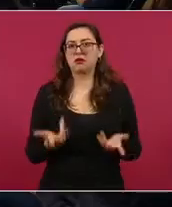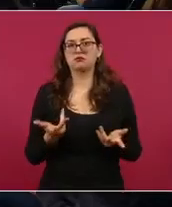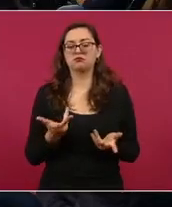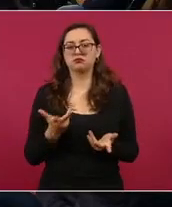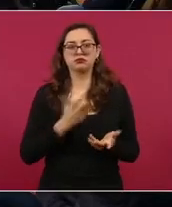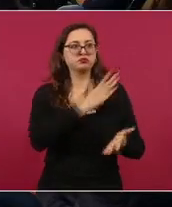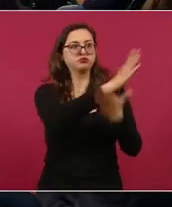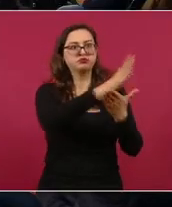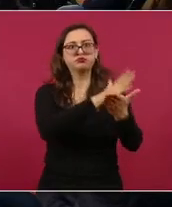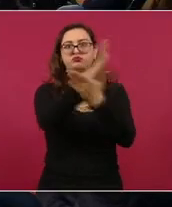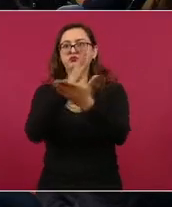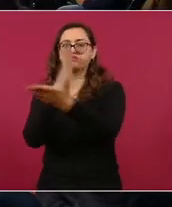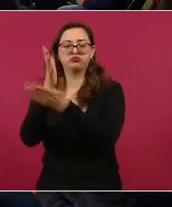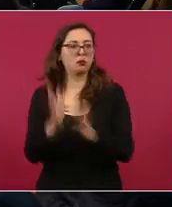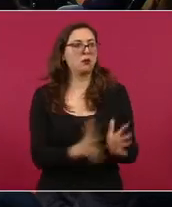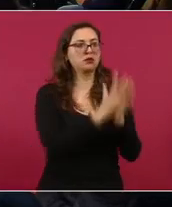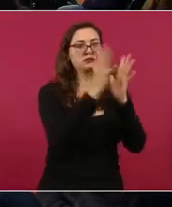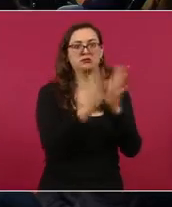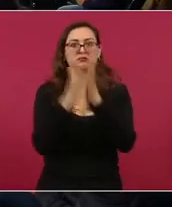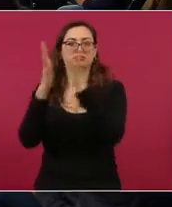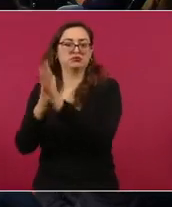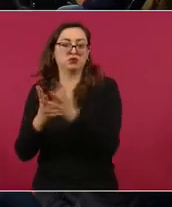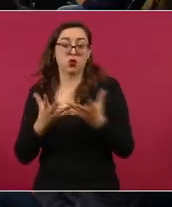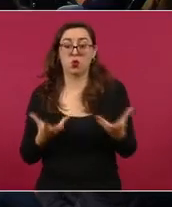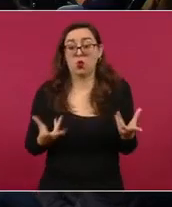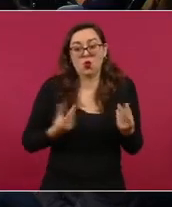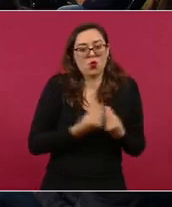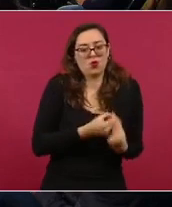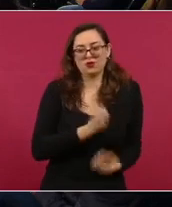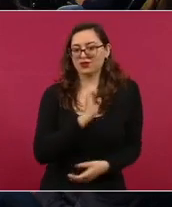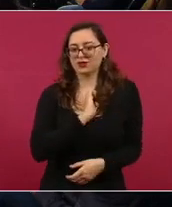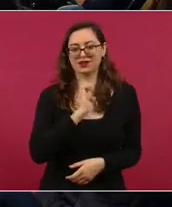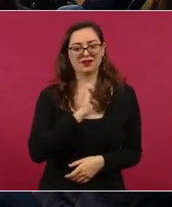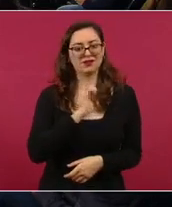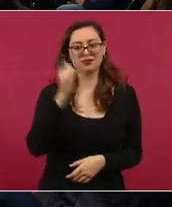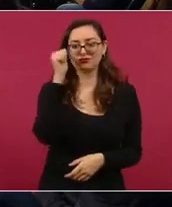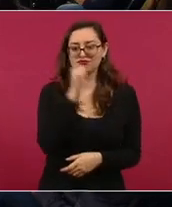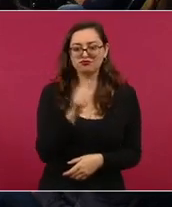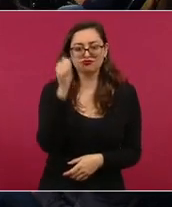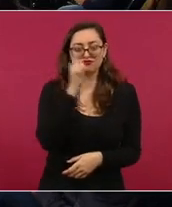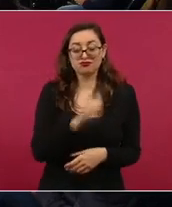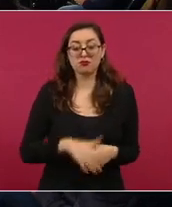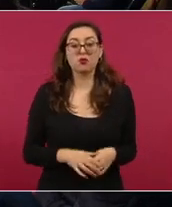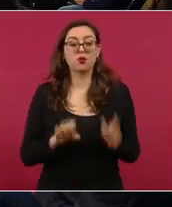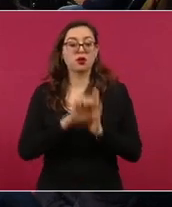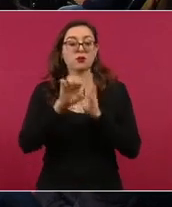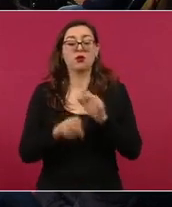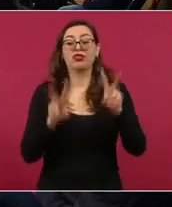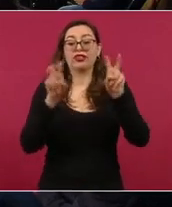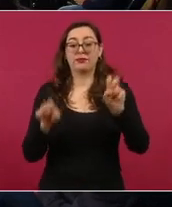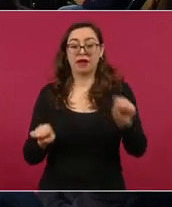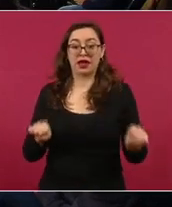entrenadores. Ahora en remo, por ejemplo, que se obtuvieron medallas,